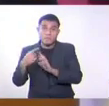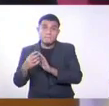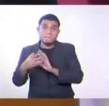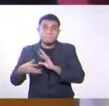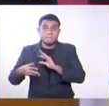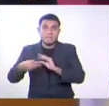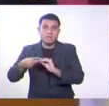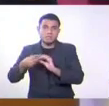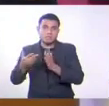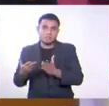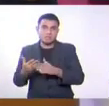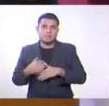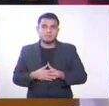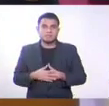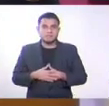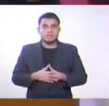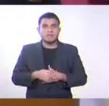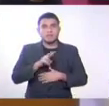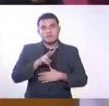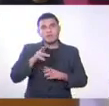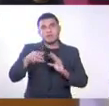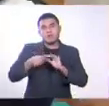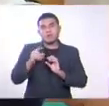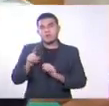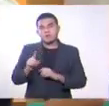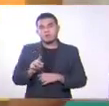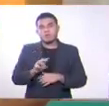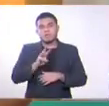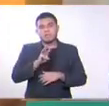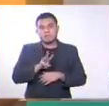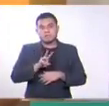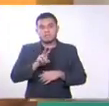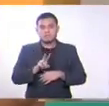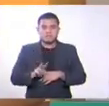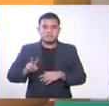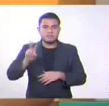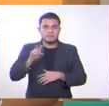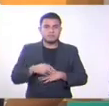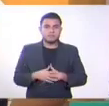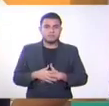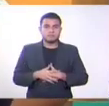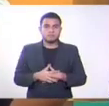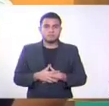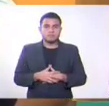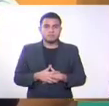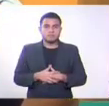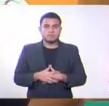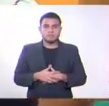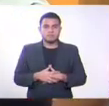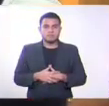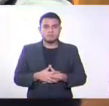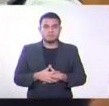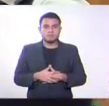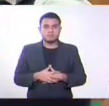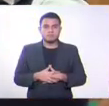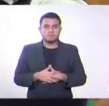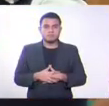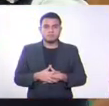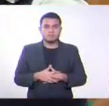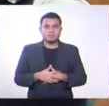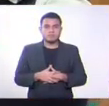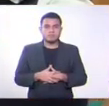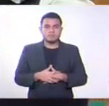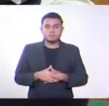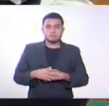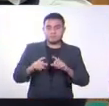es correcto. Con Es 3 al cuadrado para que no nos... 3 al Cuadrado. cuadrado. Más. Operemos esto que